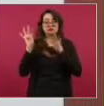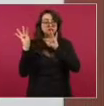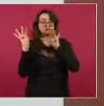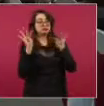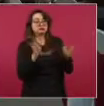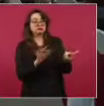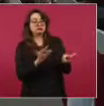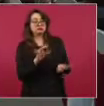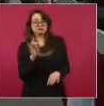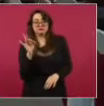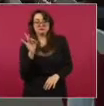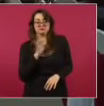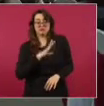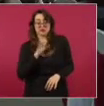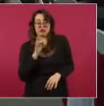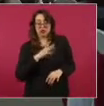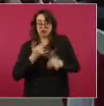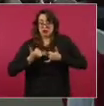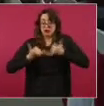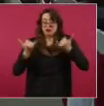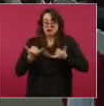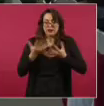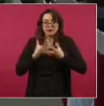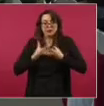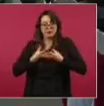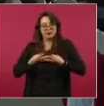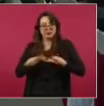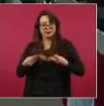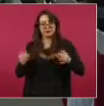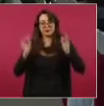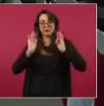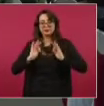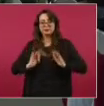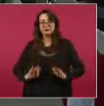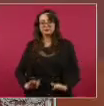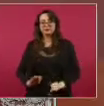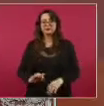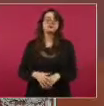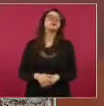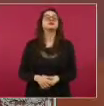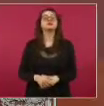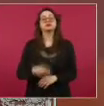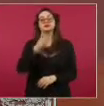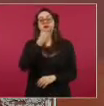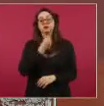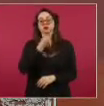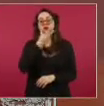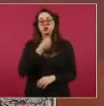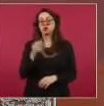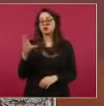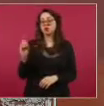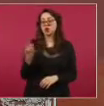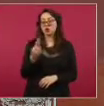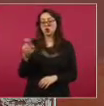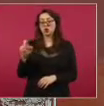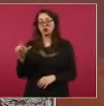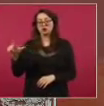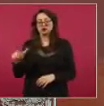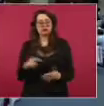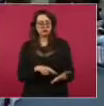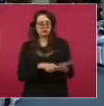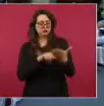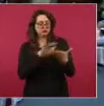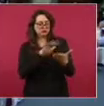efectos. Ramón Corral no estuvo de acuerdo con el escarmiento propuesto